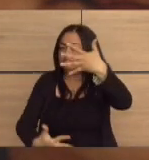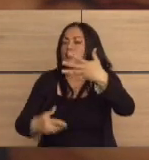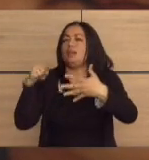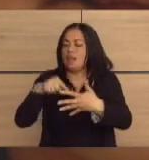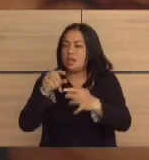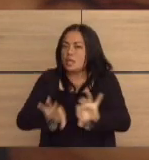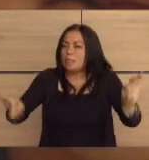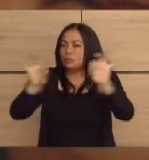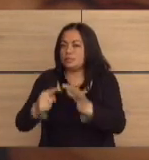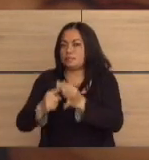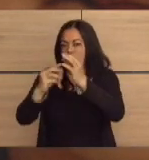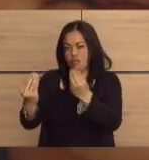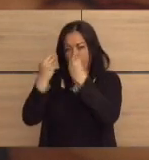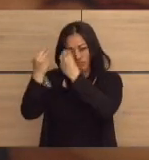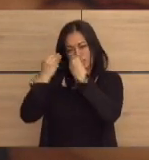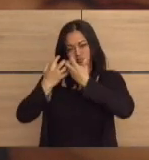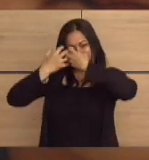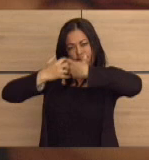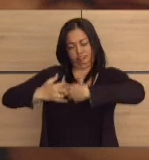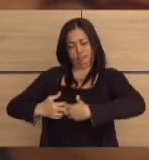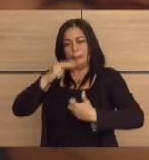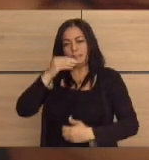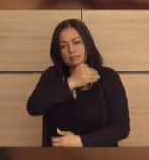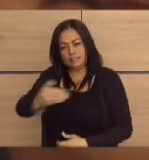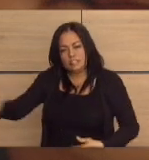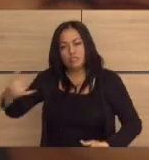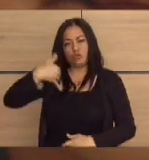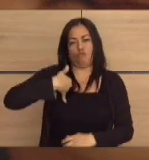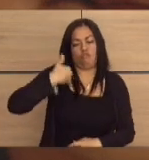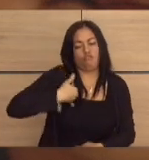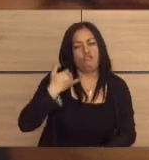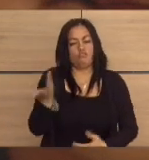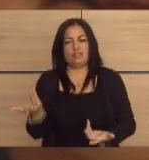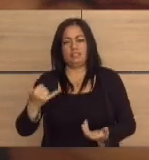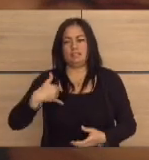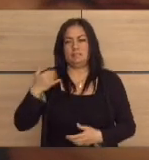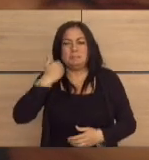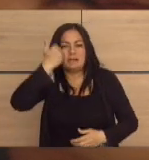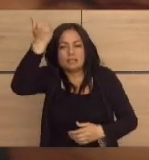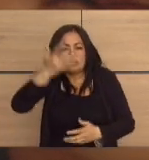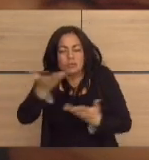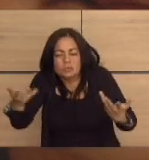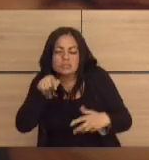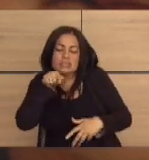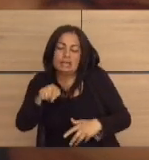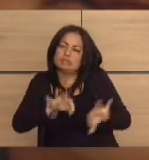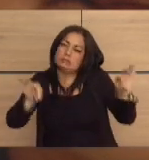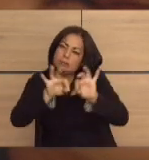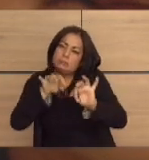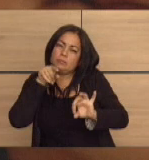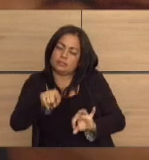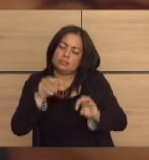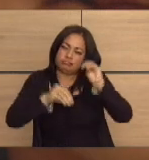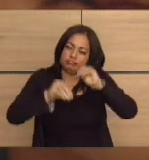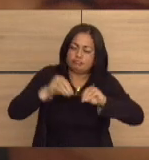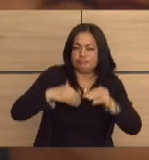para garantizar una formación integral de los niños, de los jóvenes, de los adolescentes, y claramente allí el trabajo